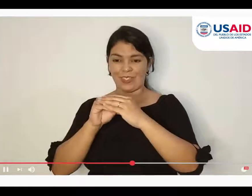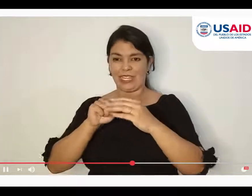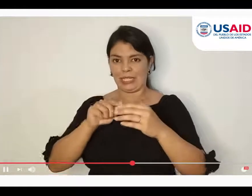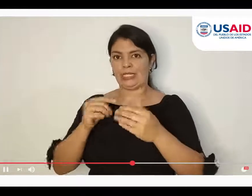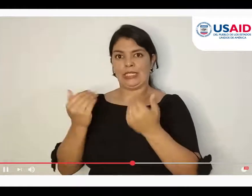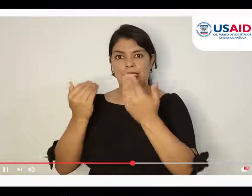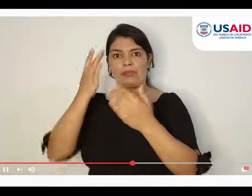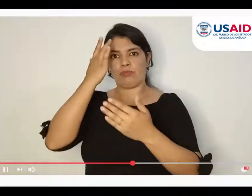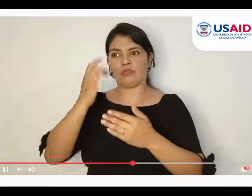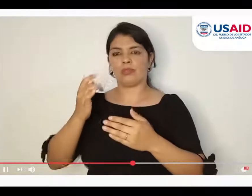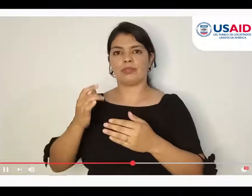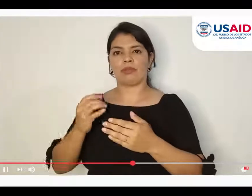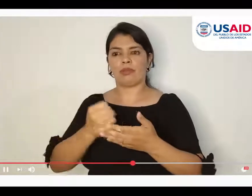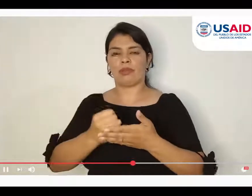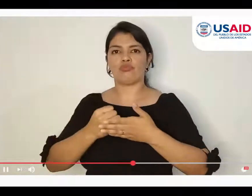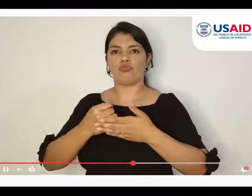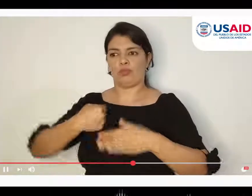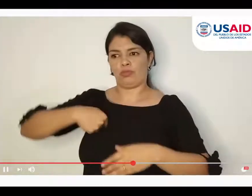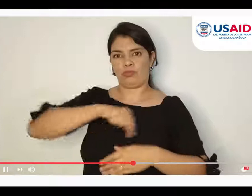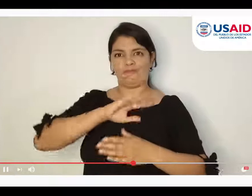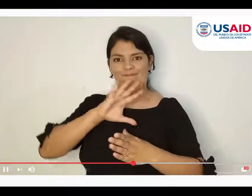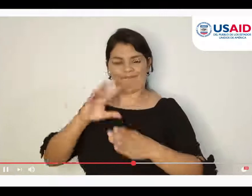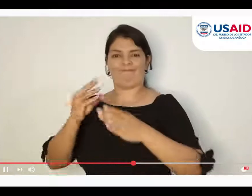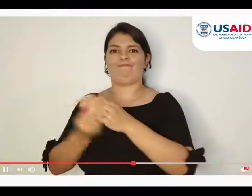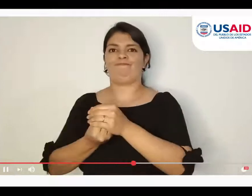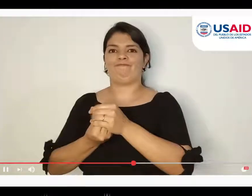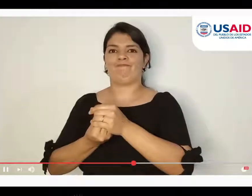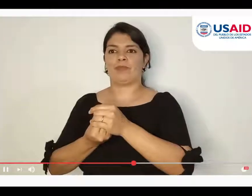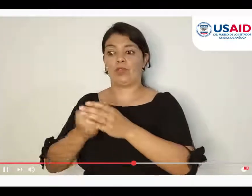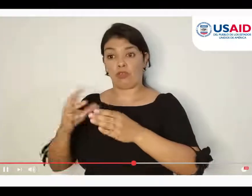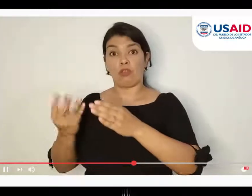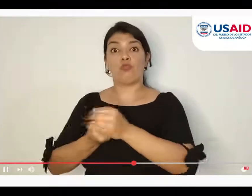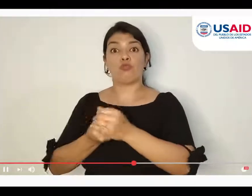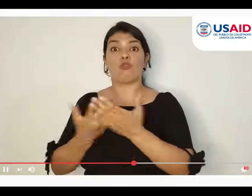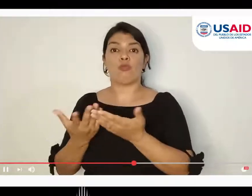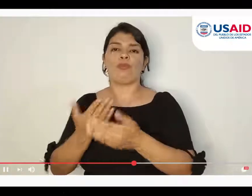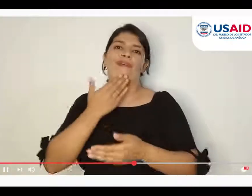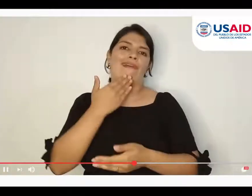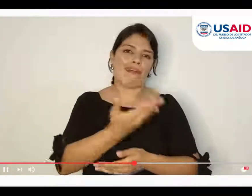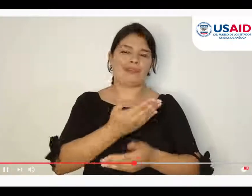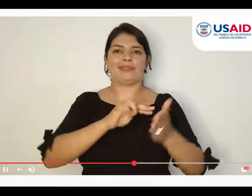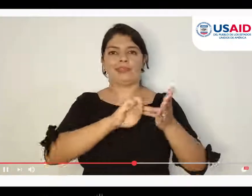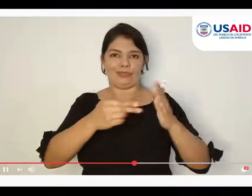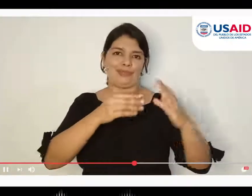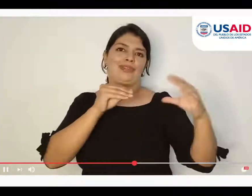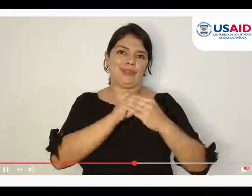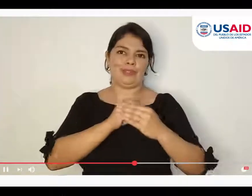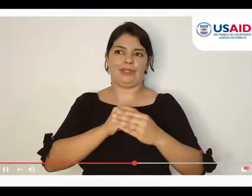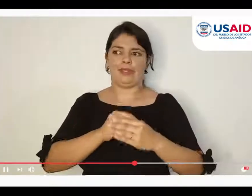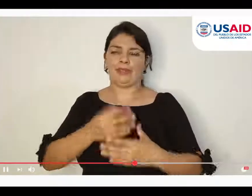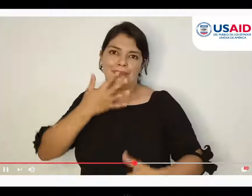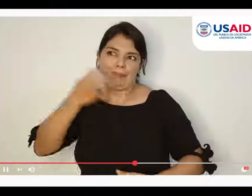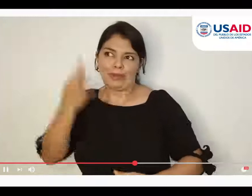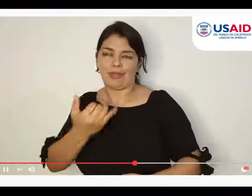inclusión lo que hace es garantizar esta última, permitirla, hacerla efectiva, hacerla tangible,